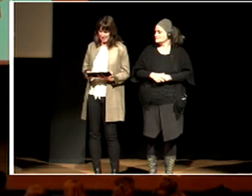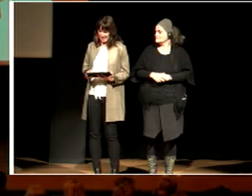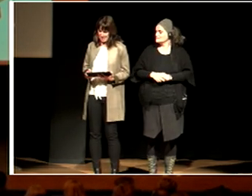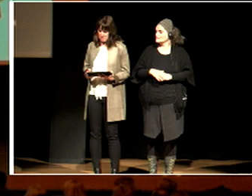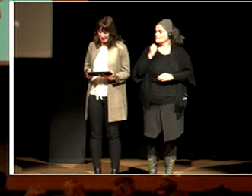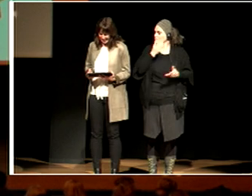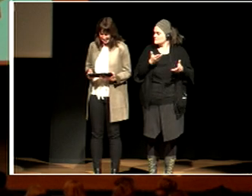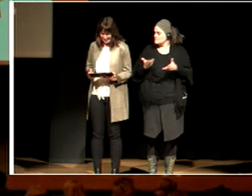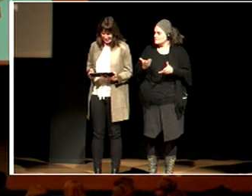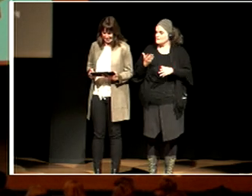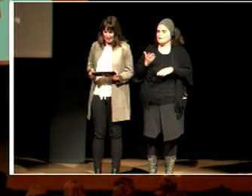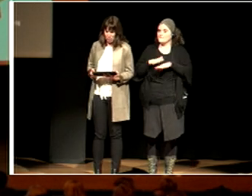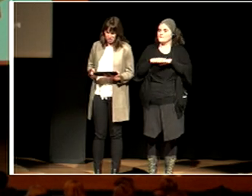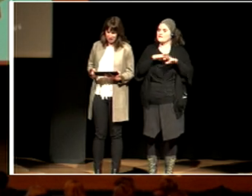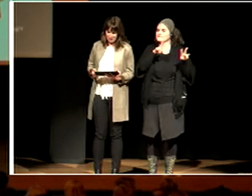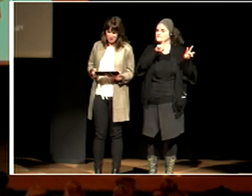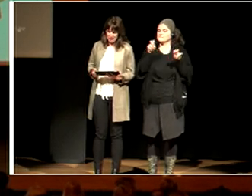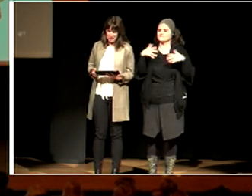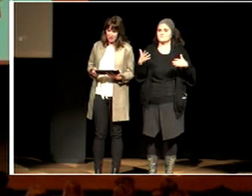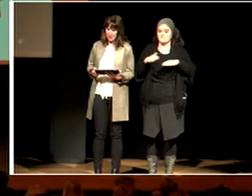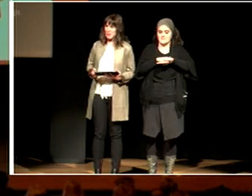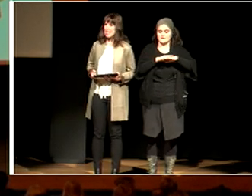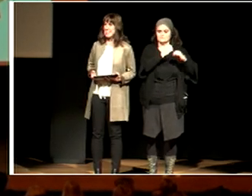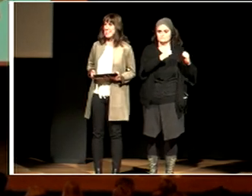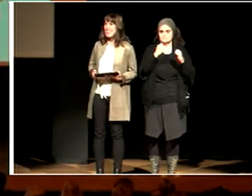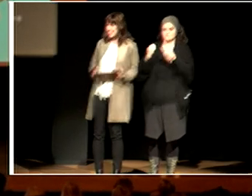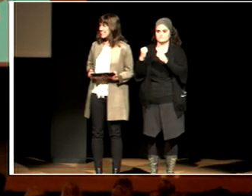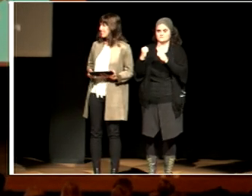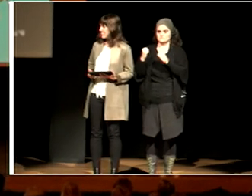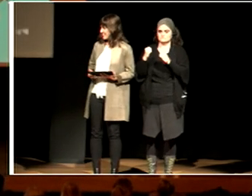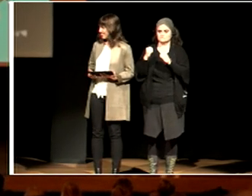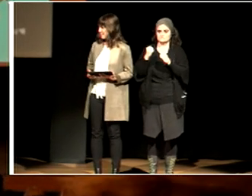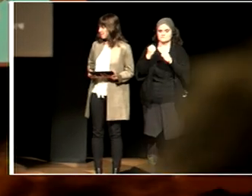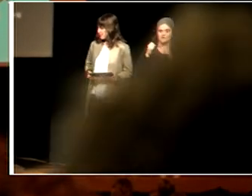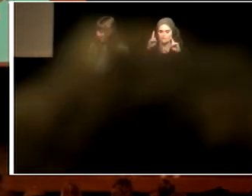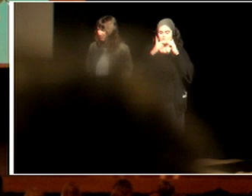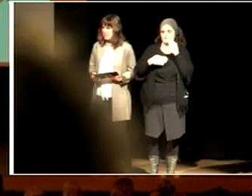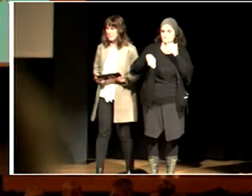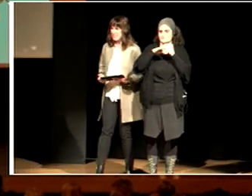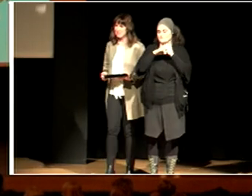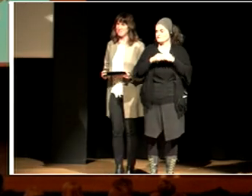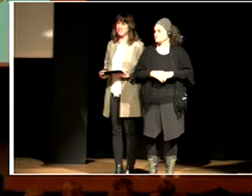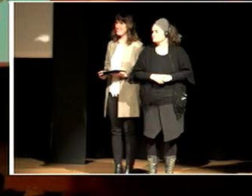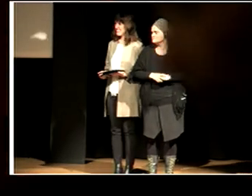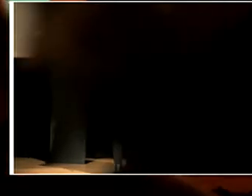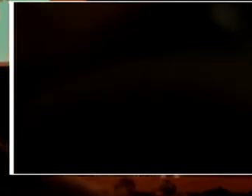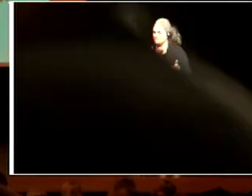nos hables de pilares de la coeducación camino a la igualdad en las aulas percibimos bienvenidos